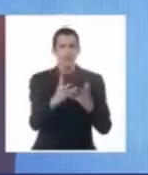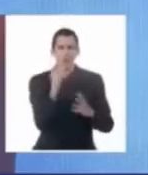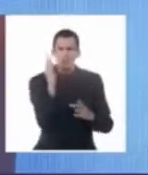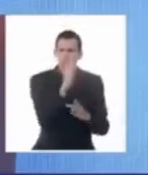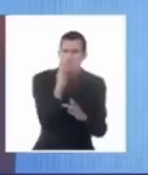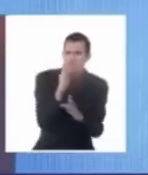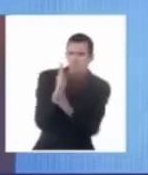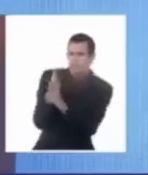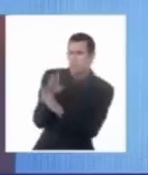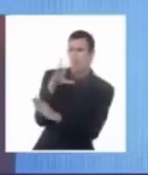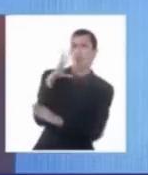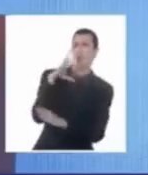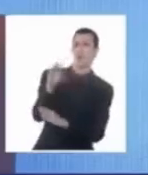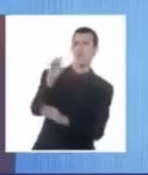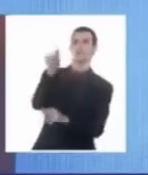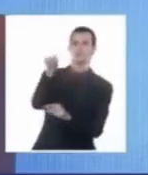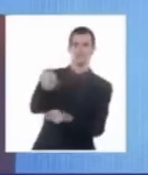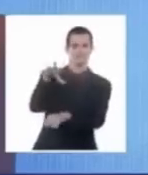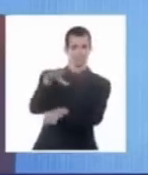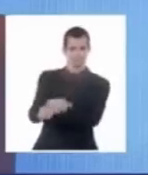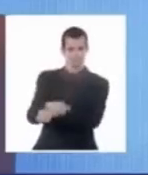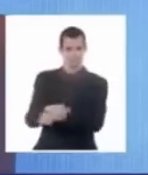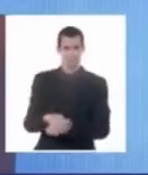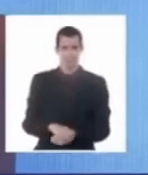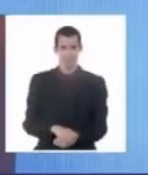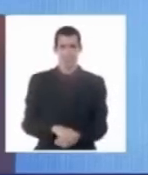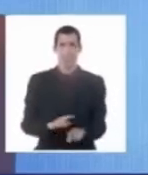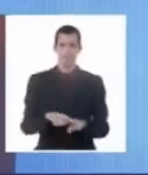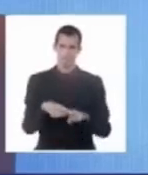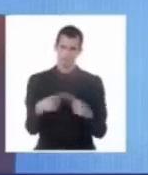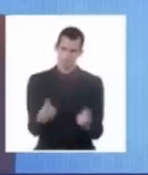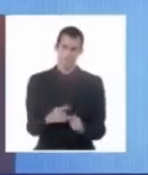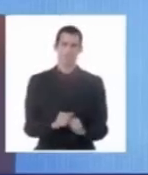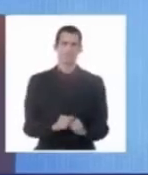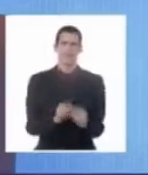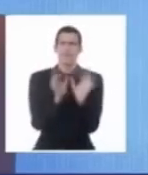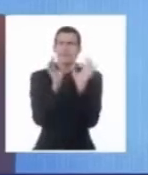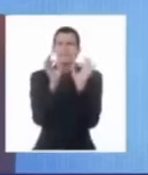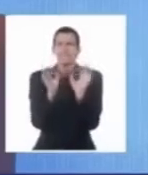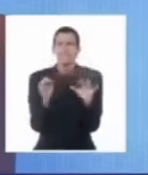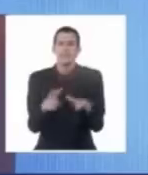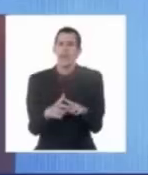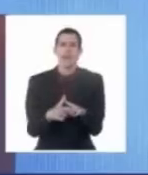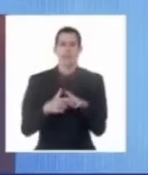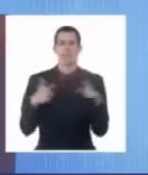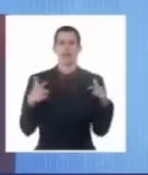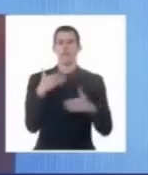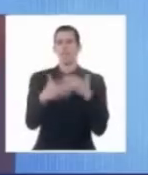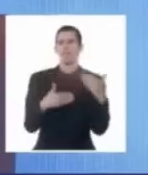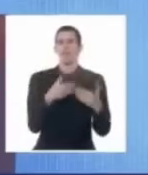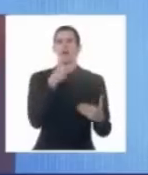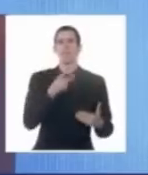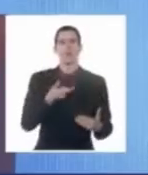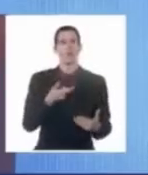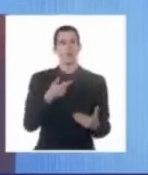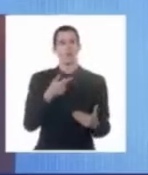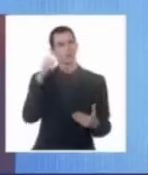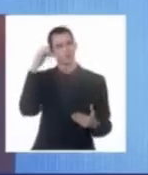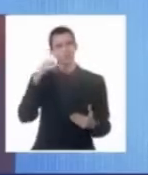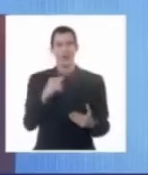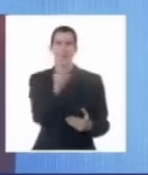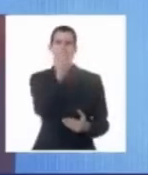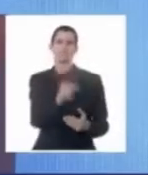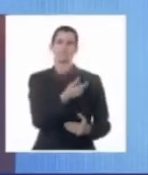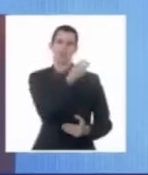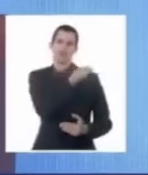por rencilla entre las víctimas y y los y los autores problemas pasionales ánimos de lucro en muchas ocasiones